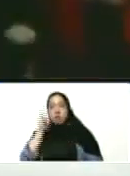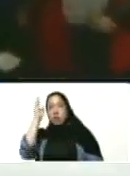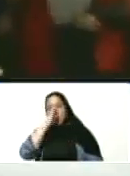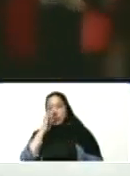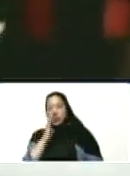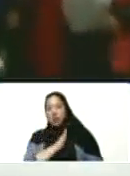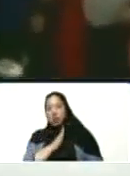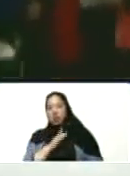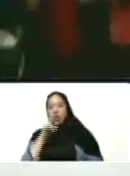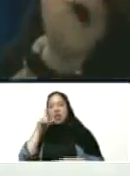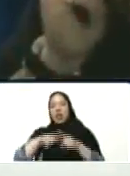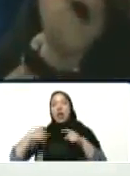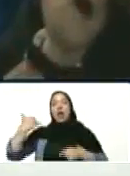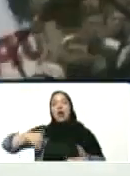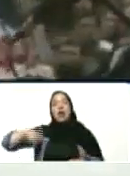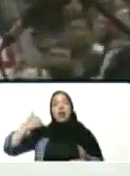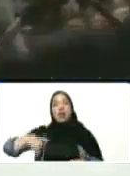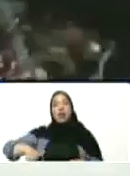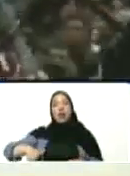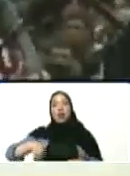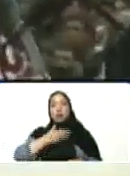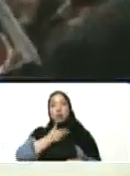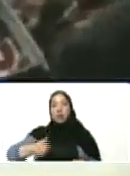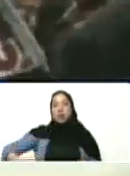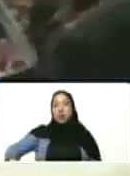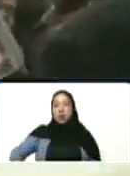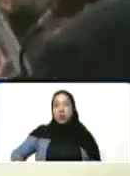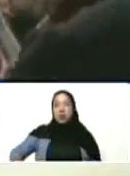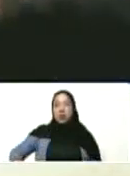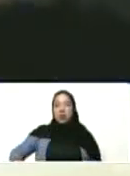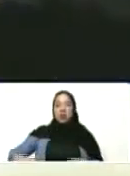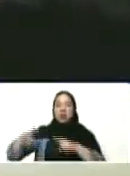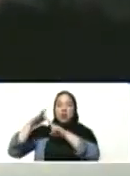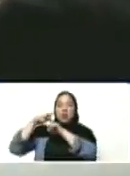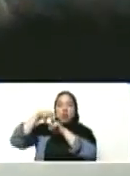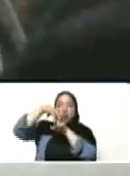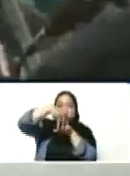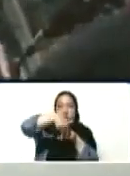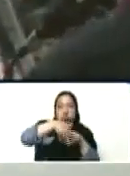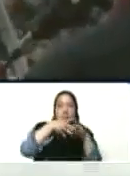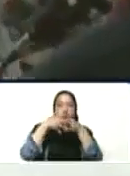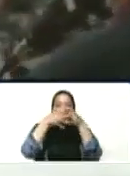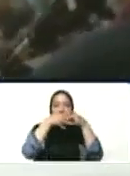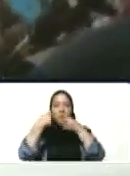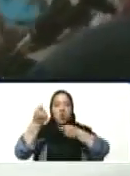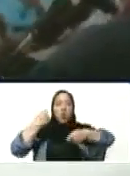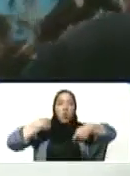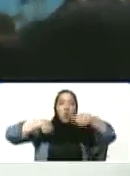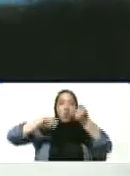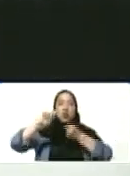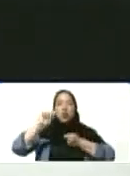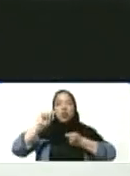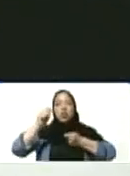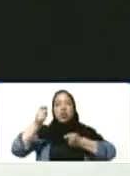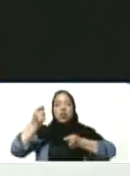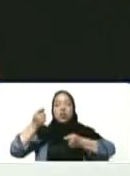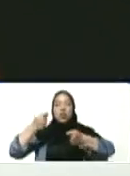la pretensión de imponernos el colonialismo económico, el colonialismo